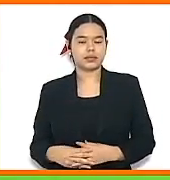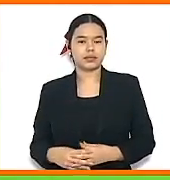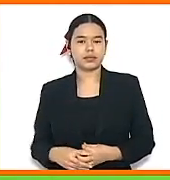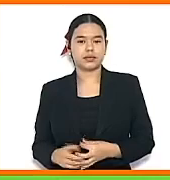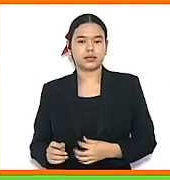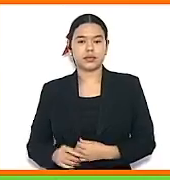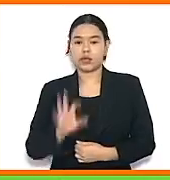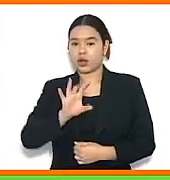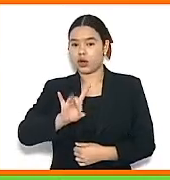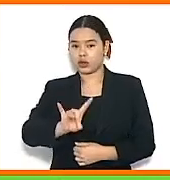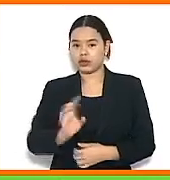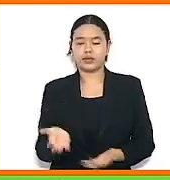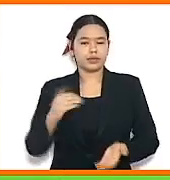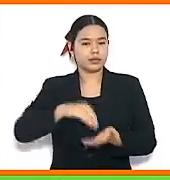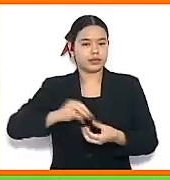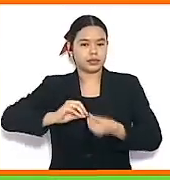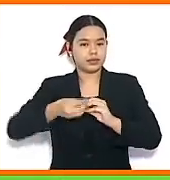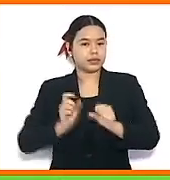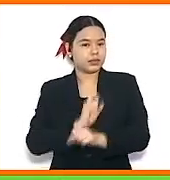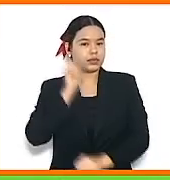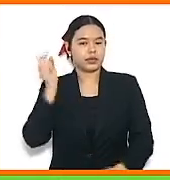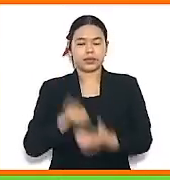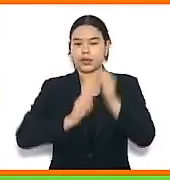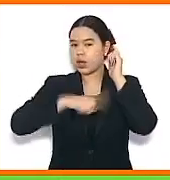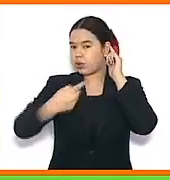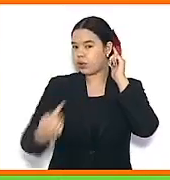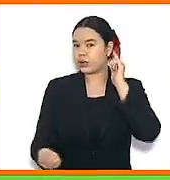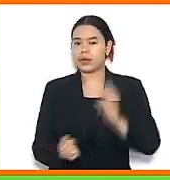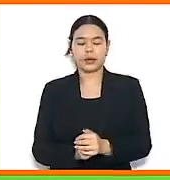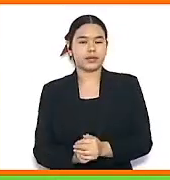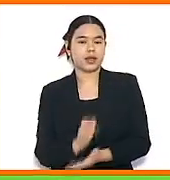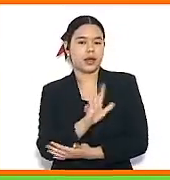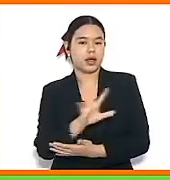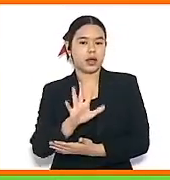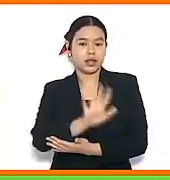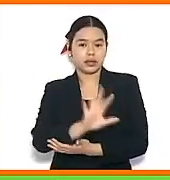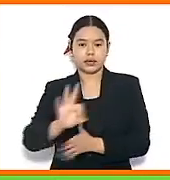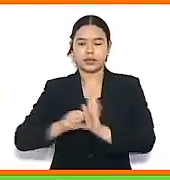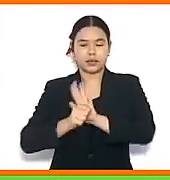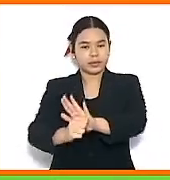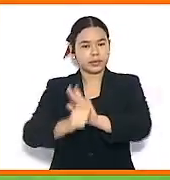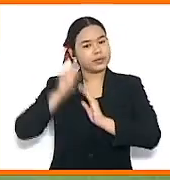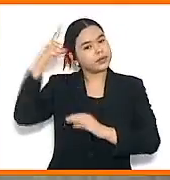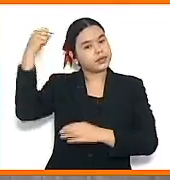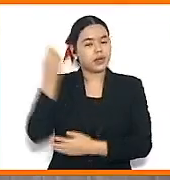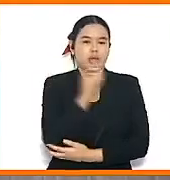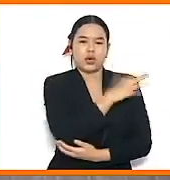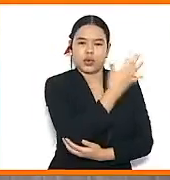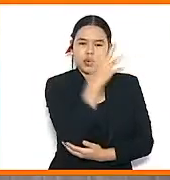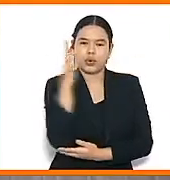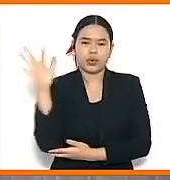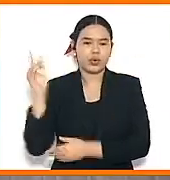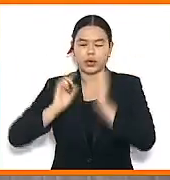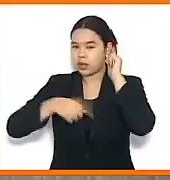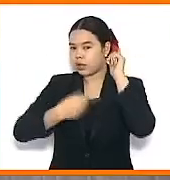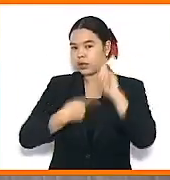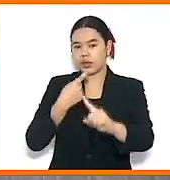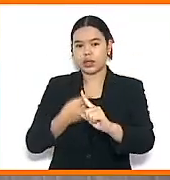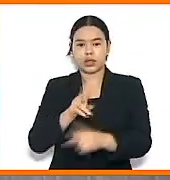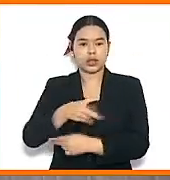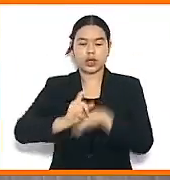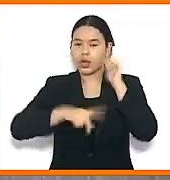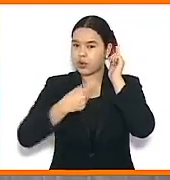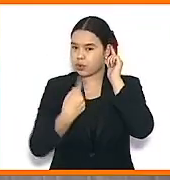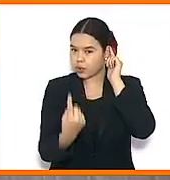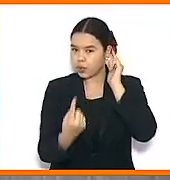Este es el 8. Número favorecido para Diaria es el 59 con su símbolo de sueño selva. Para Multi X 2X y para más